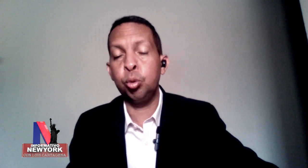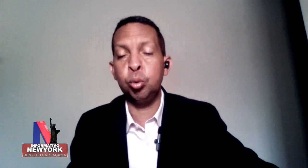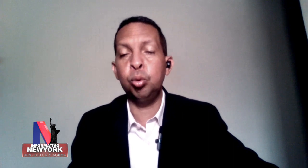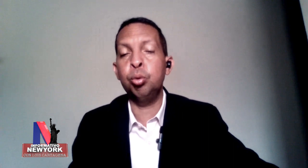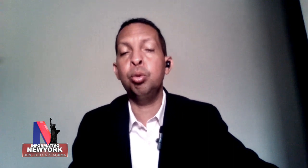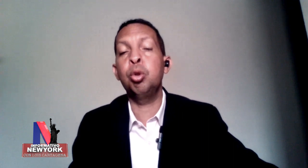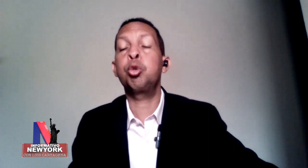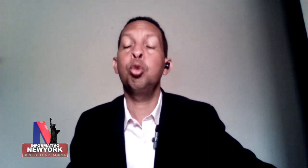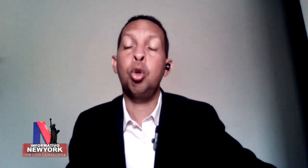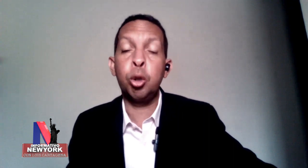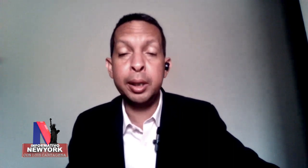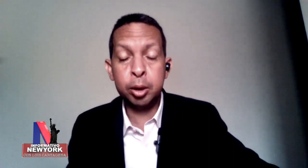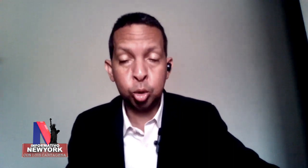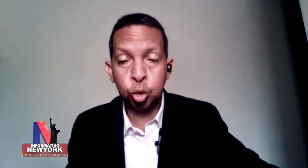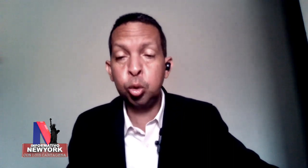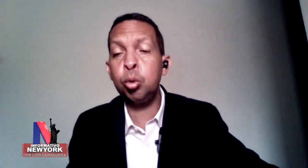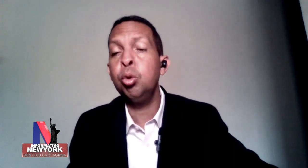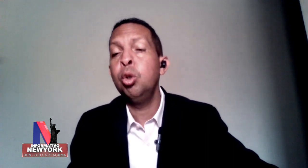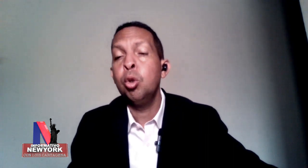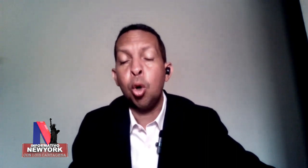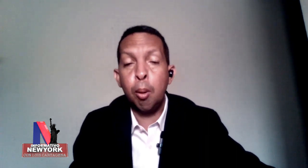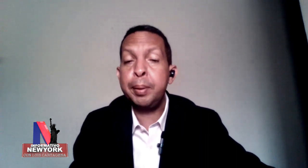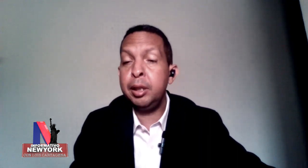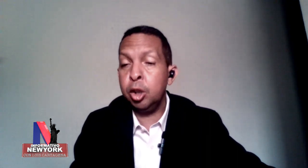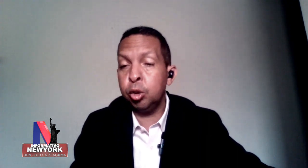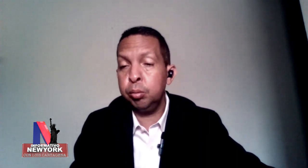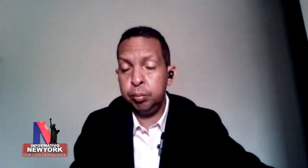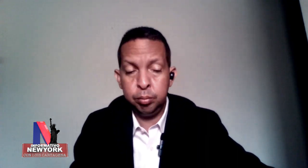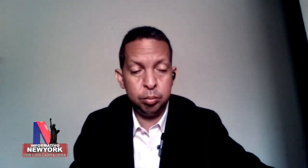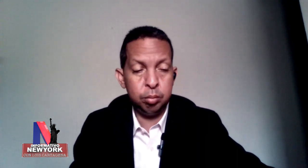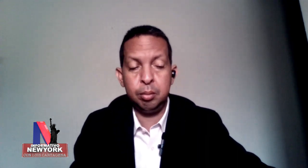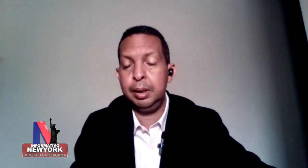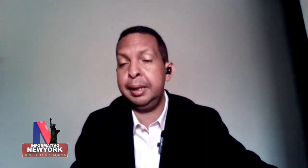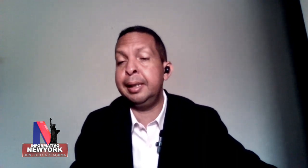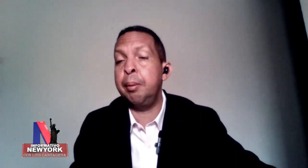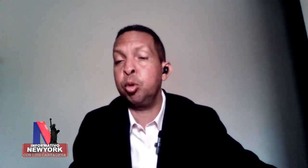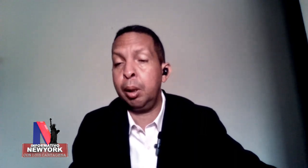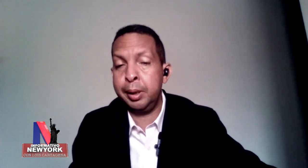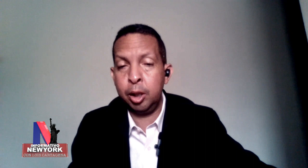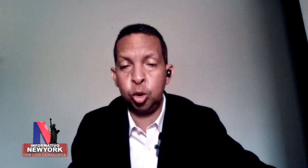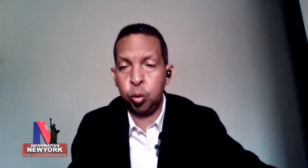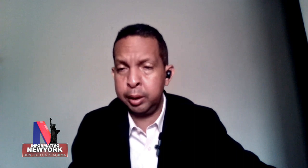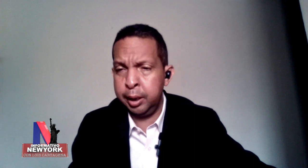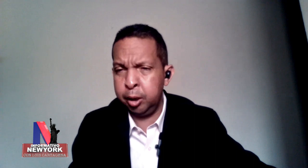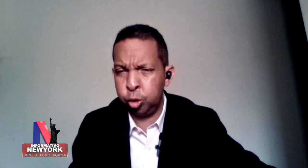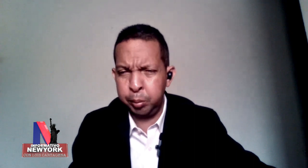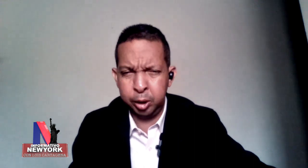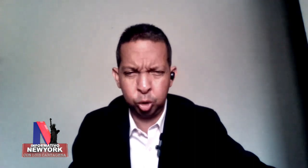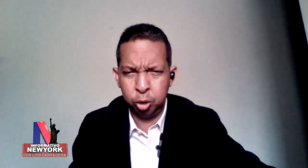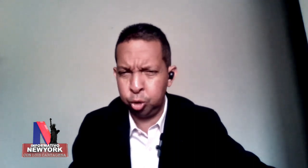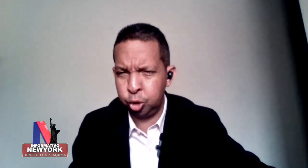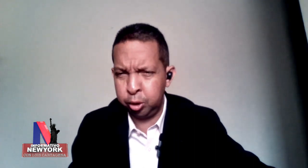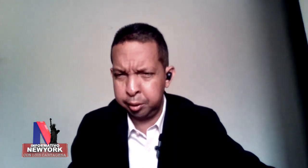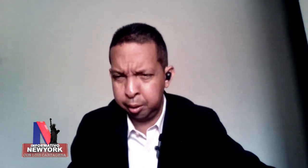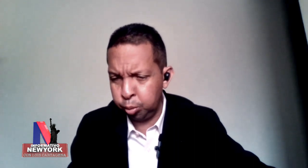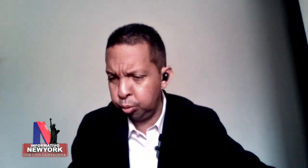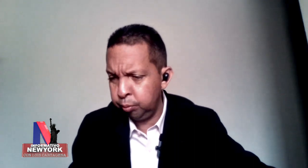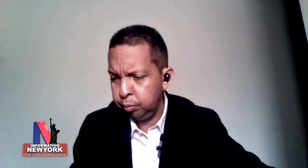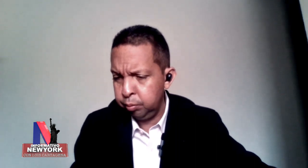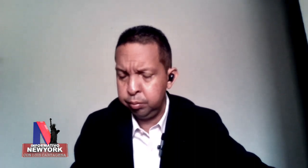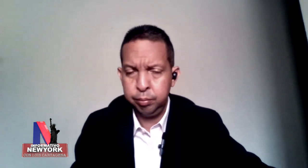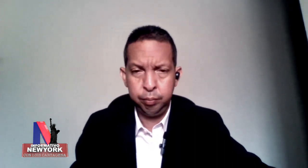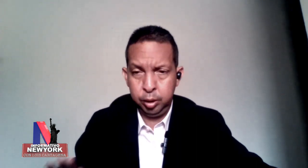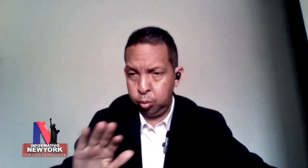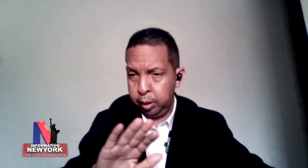réplica o oír su opinión, estamos abiertos en cualquiera de los medios que nosotros